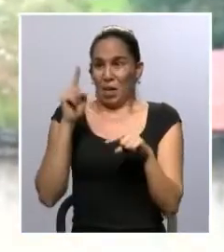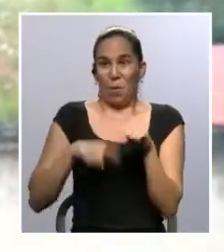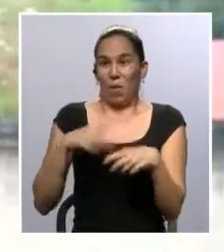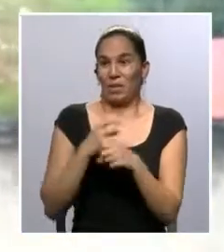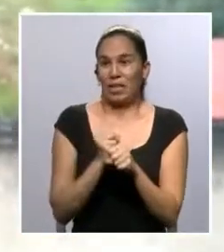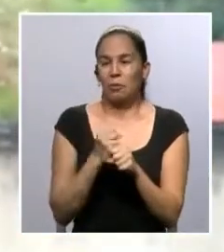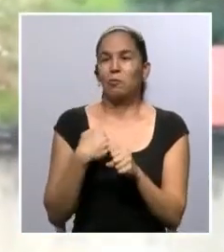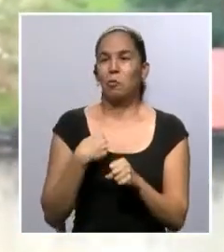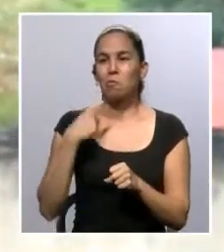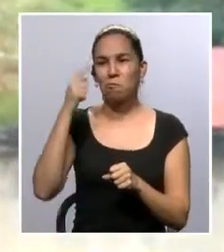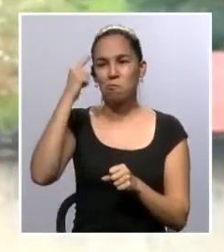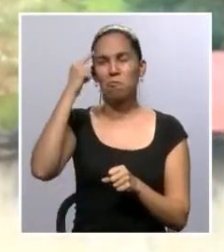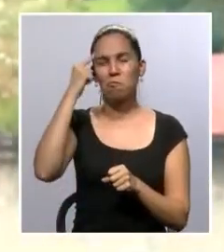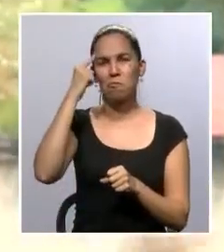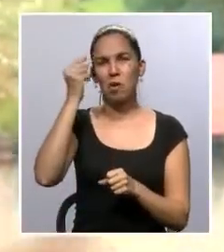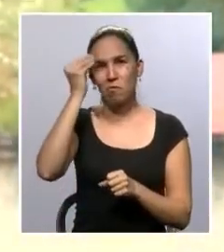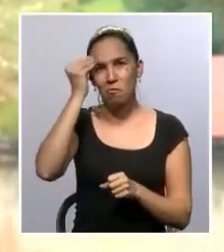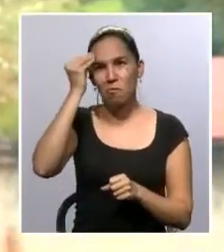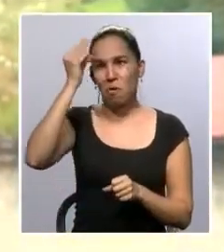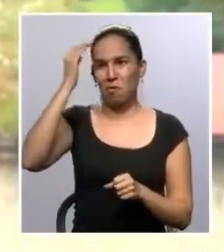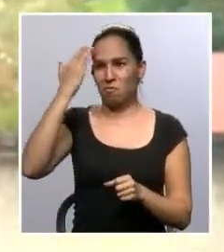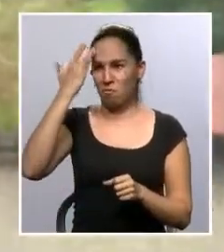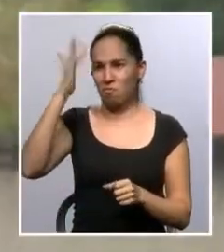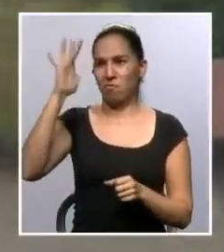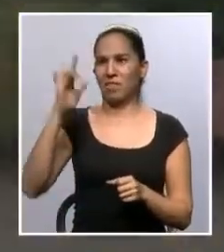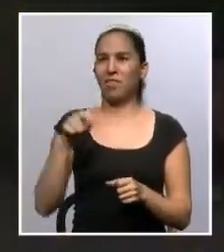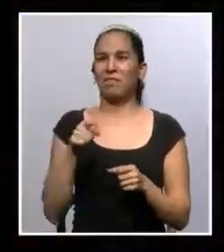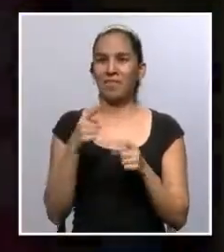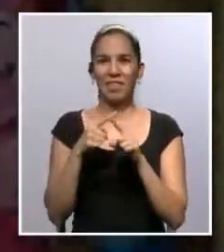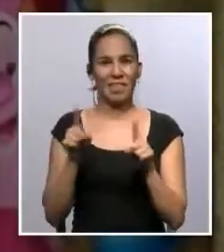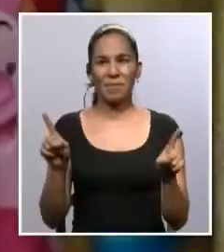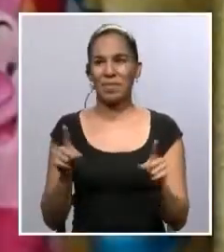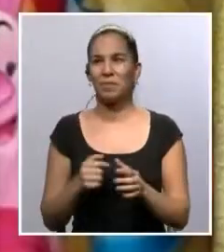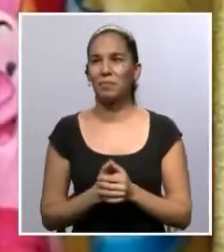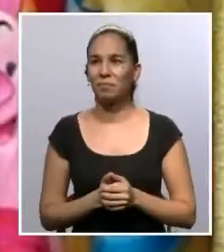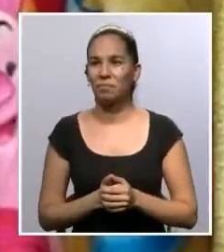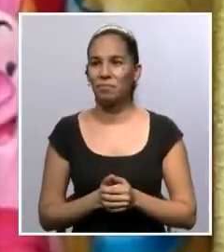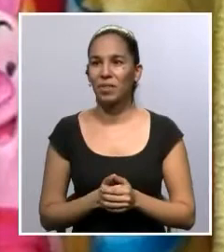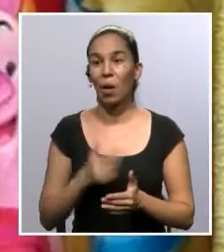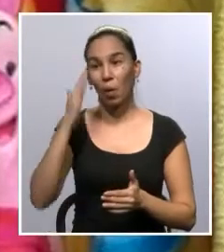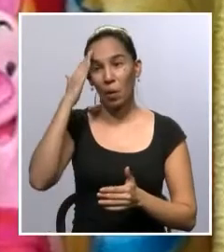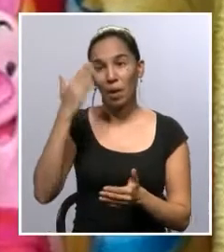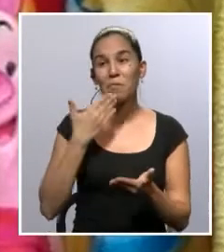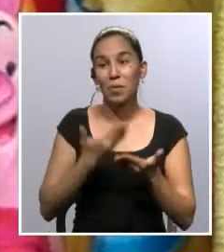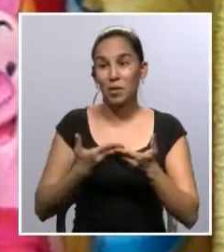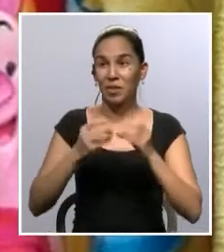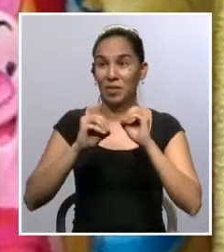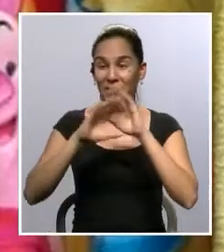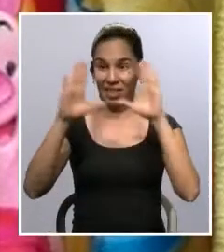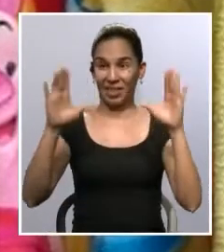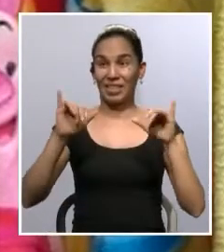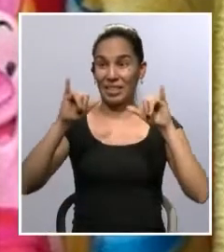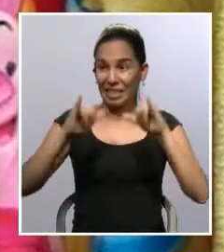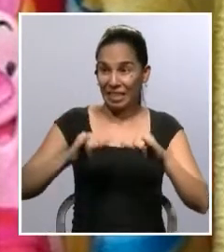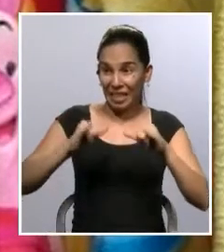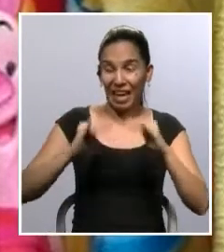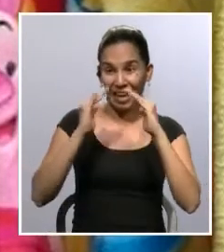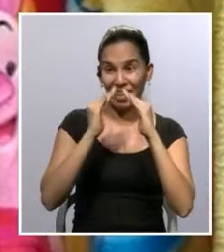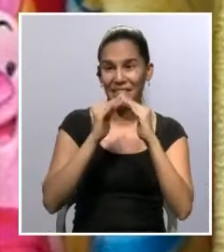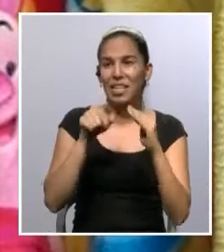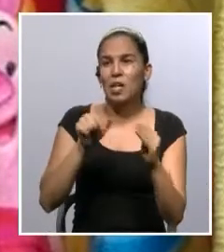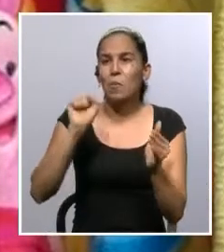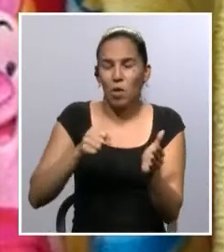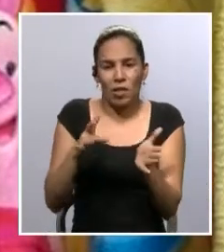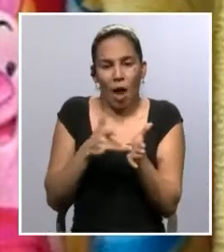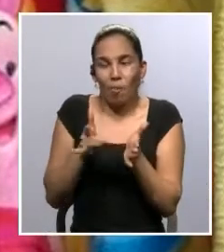e lembre-se, o conhecimento nunca é demais. Oi, bom dia. Ficar em casa pode ser algo muito bom para